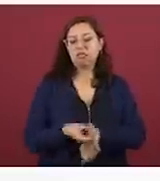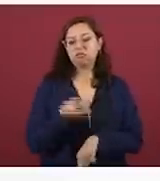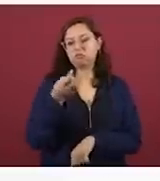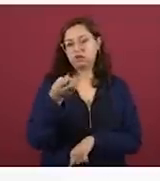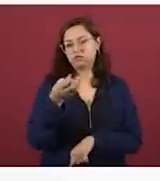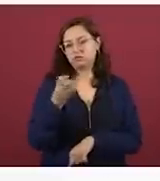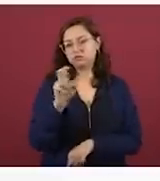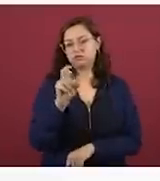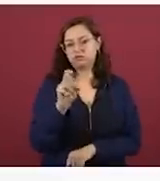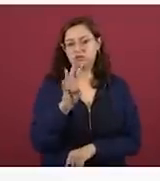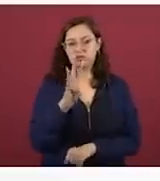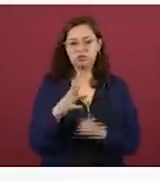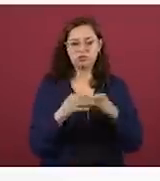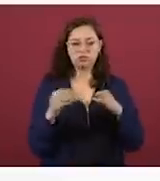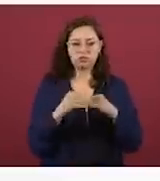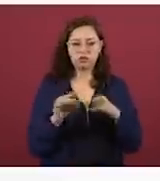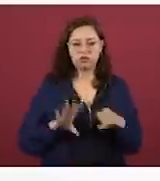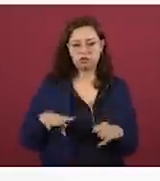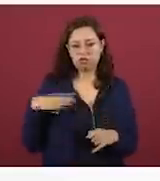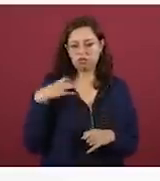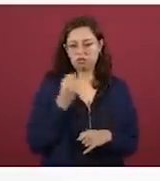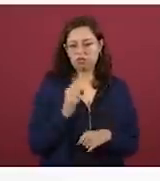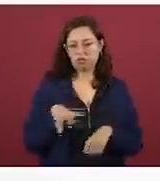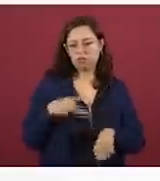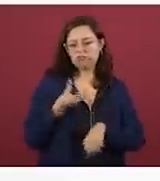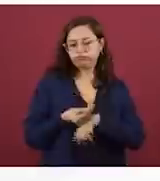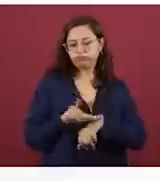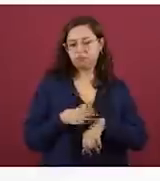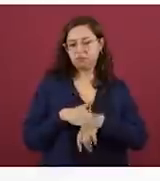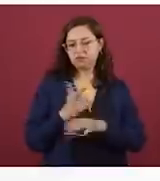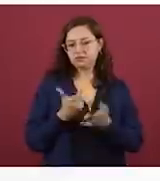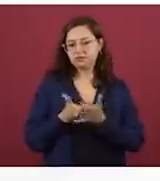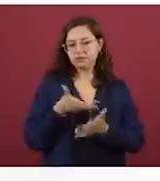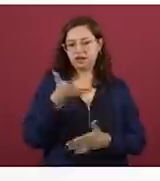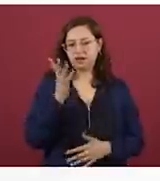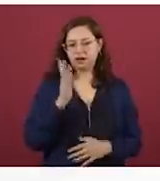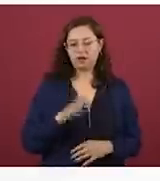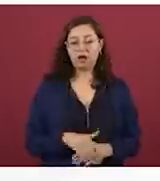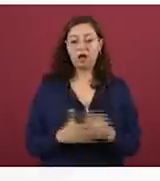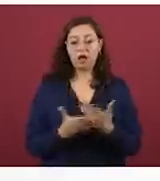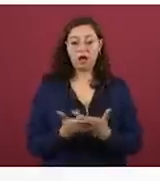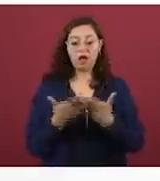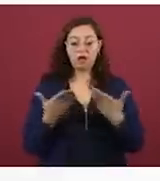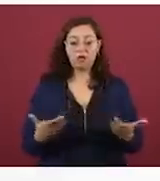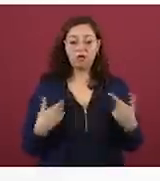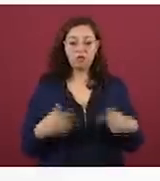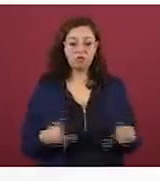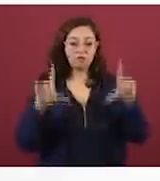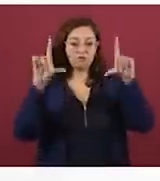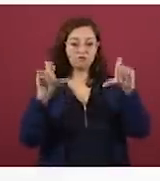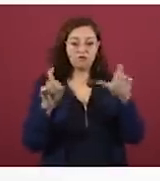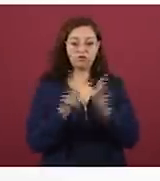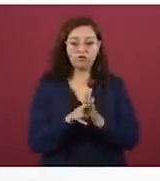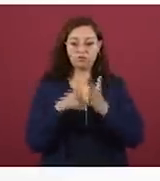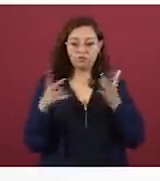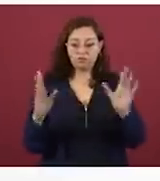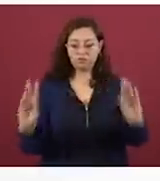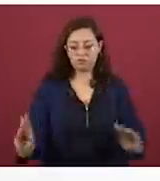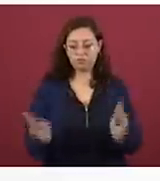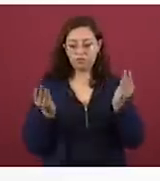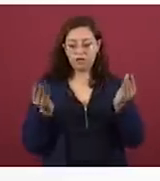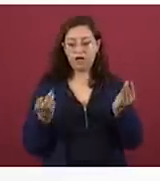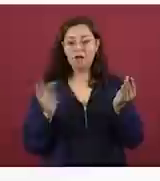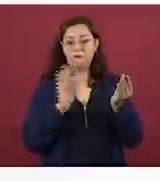3 pesos con 34 centavos. En esta ocasión, aparte de verificar con fotografía y periódico en mano que se vea la fecha en la que se